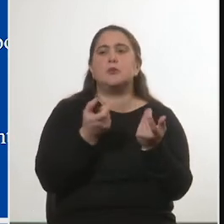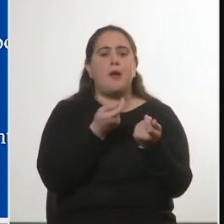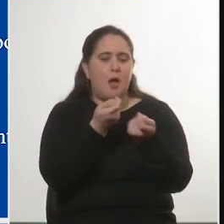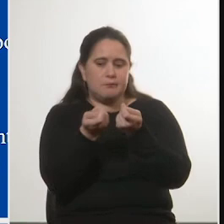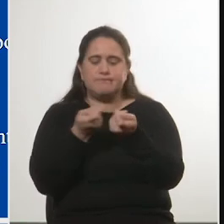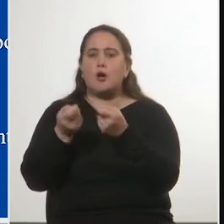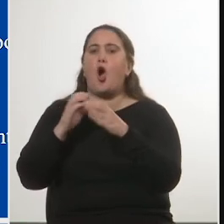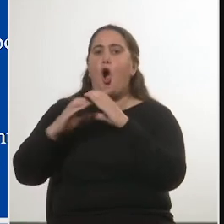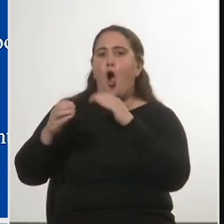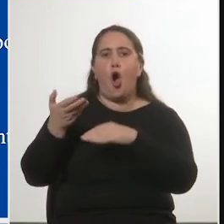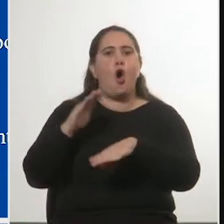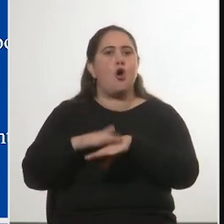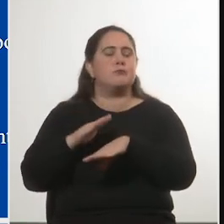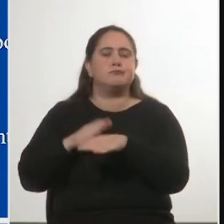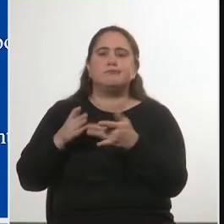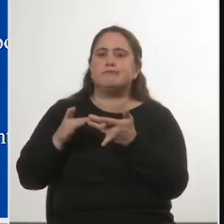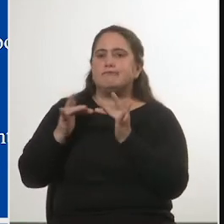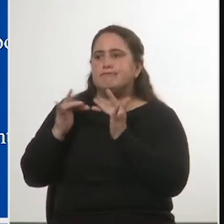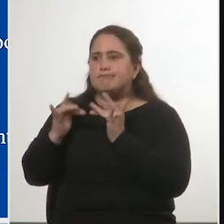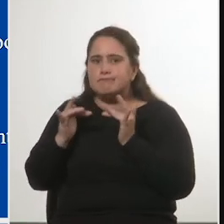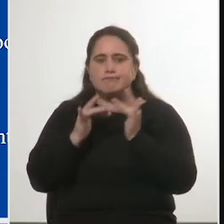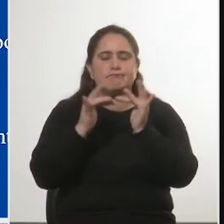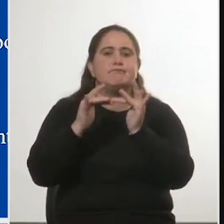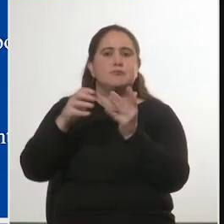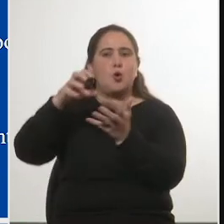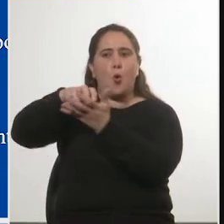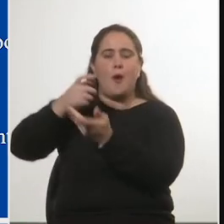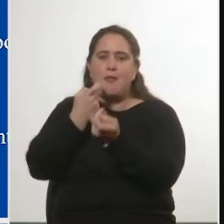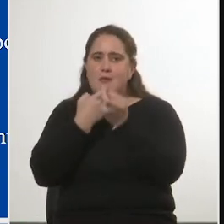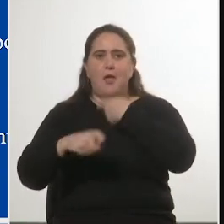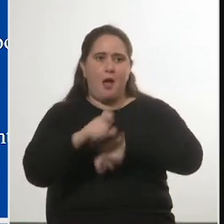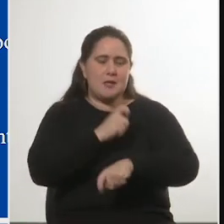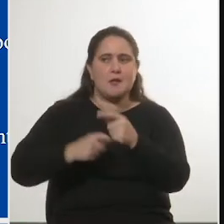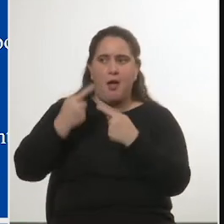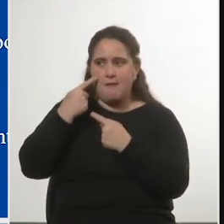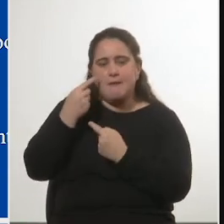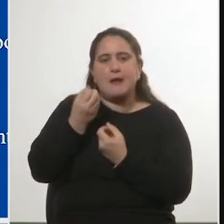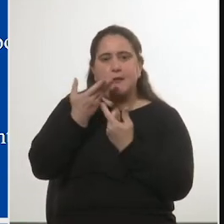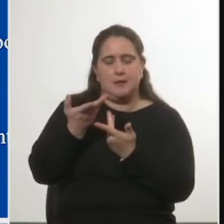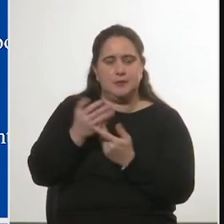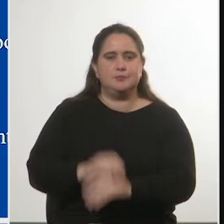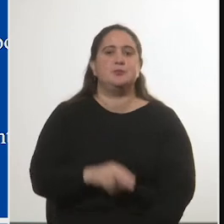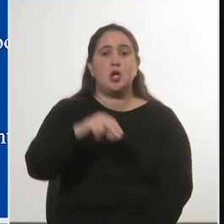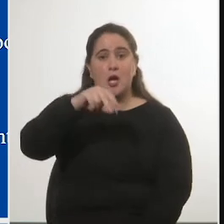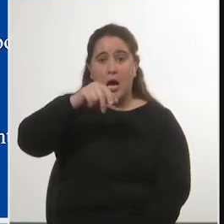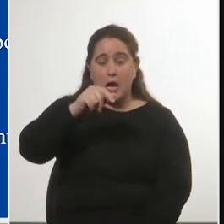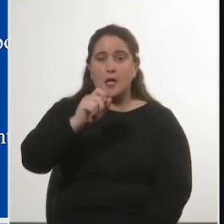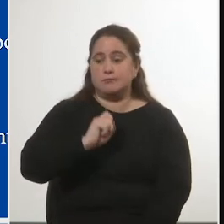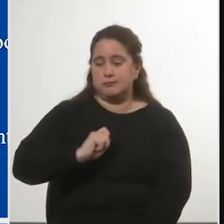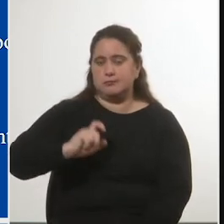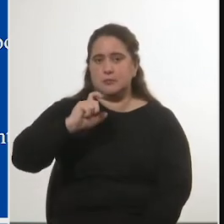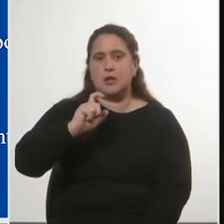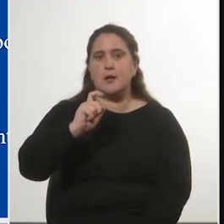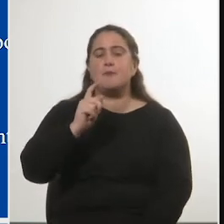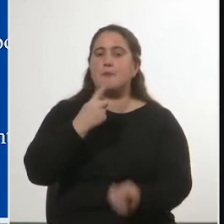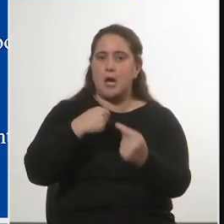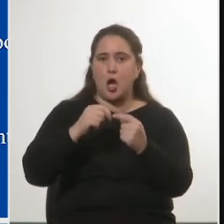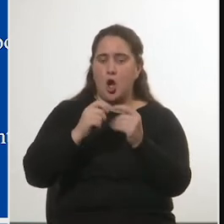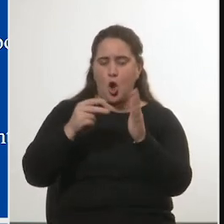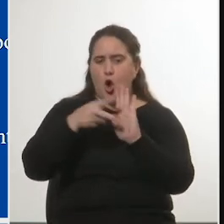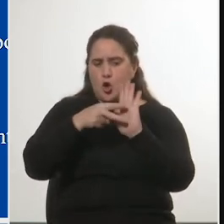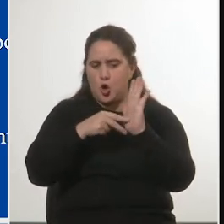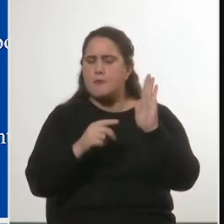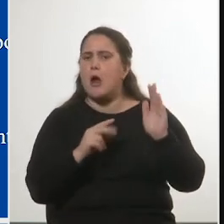centros de diálisis y el aumento de la conductividad asociada a dicho aumento. Los niveles de sodio no sobrepasaron